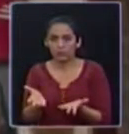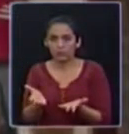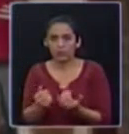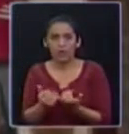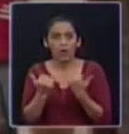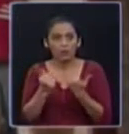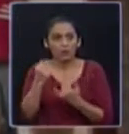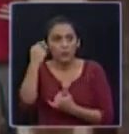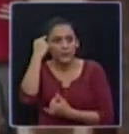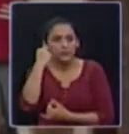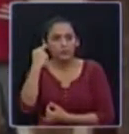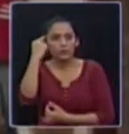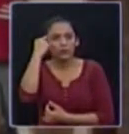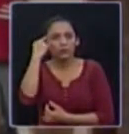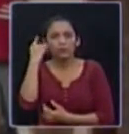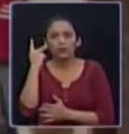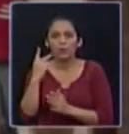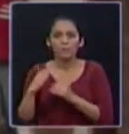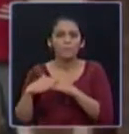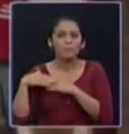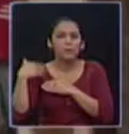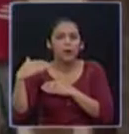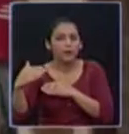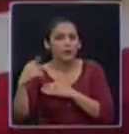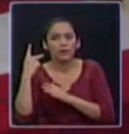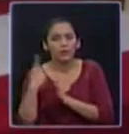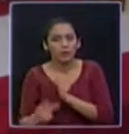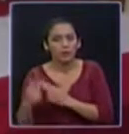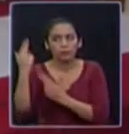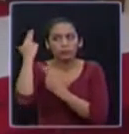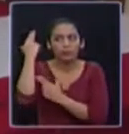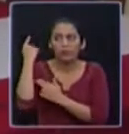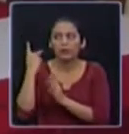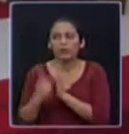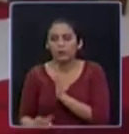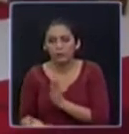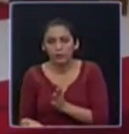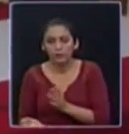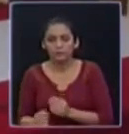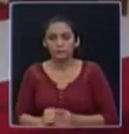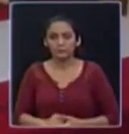Fuerzas Armadas y del destino de nuestra patria. Cristina Cabezas, Telerama Noticias.